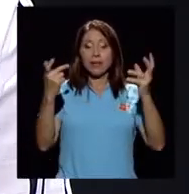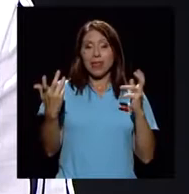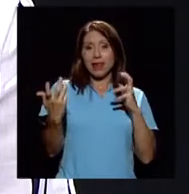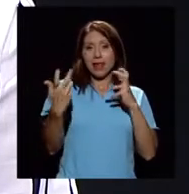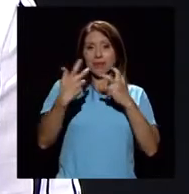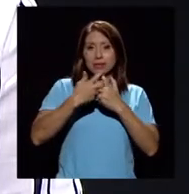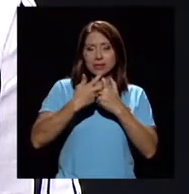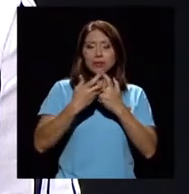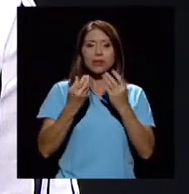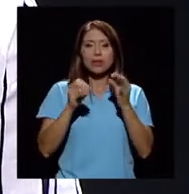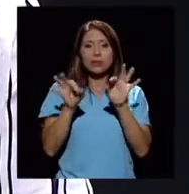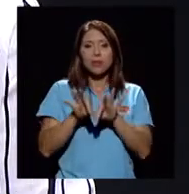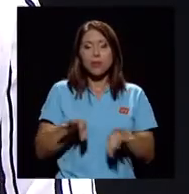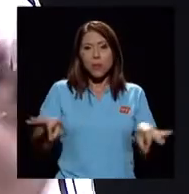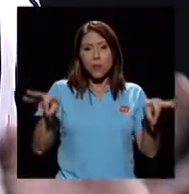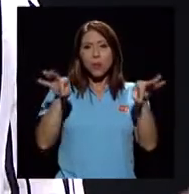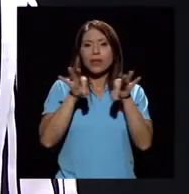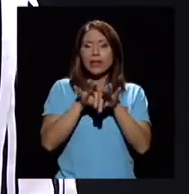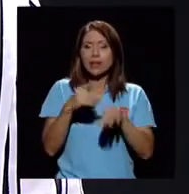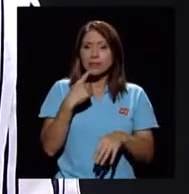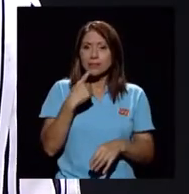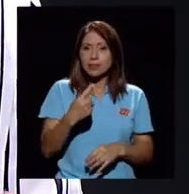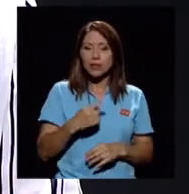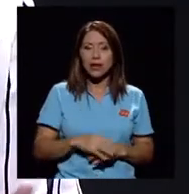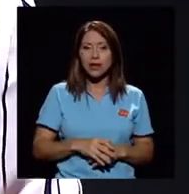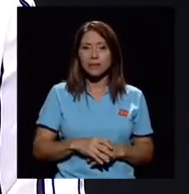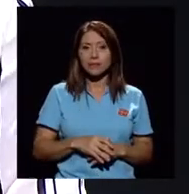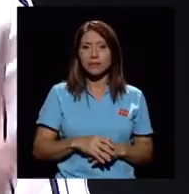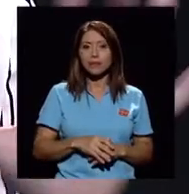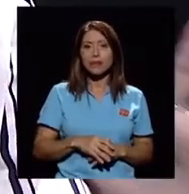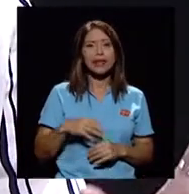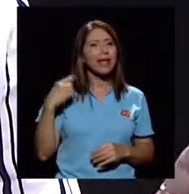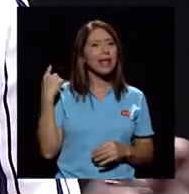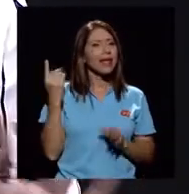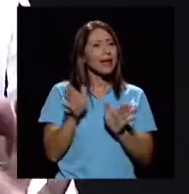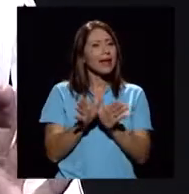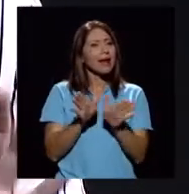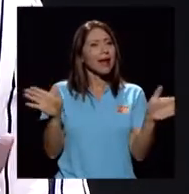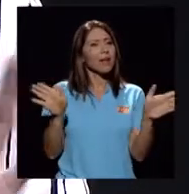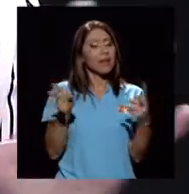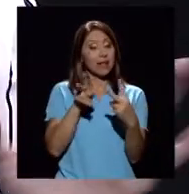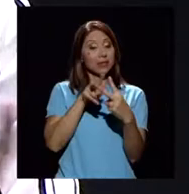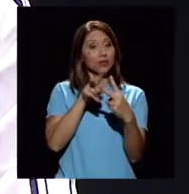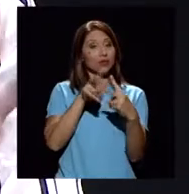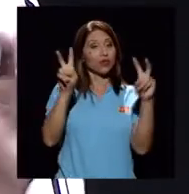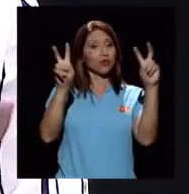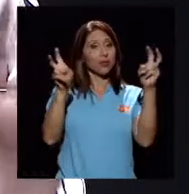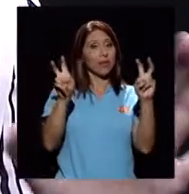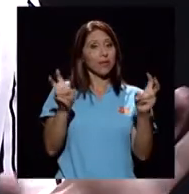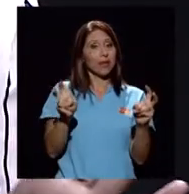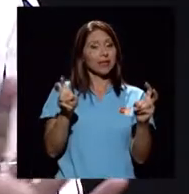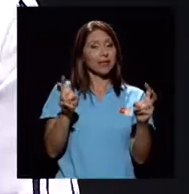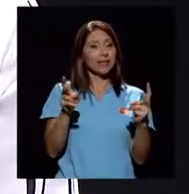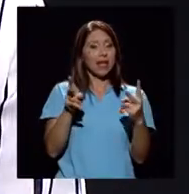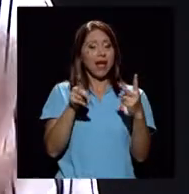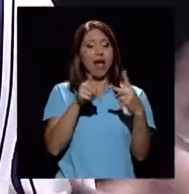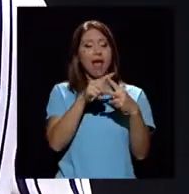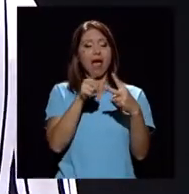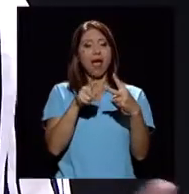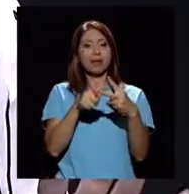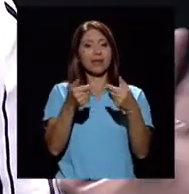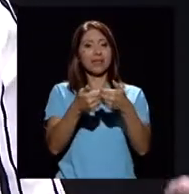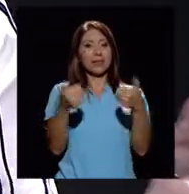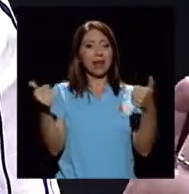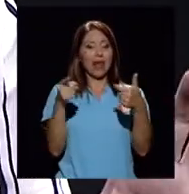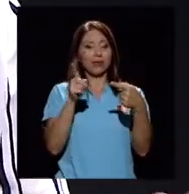es importante mencionar que generalmente estos dos temas se ven como separados. El tema